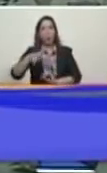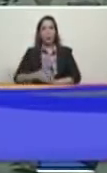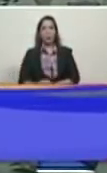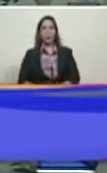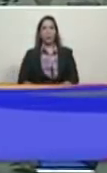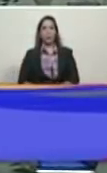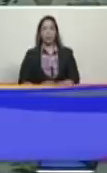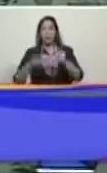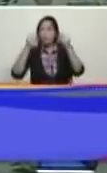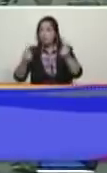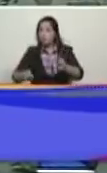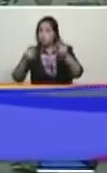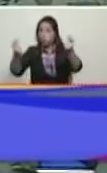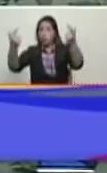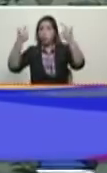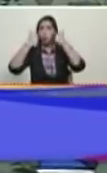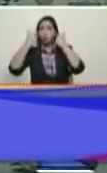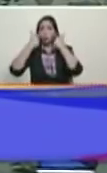Alerta,